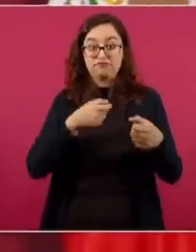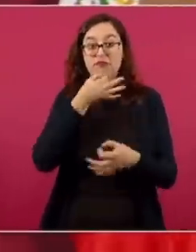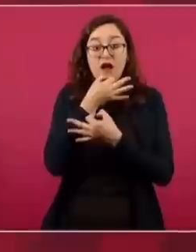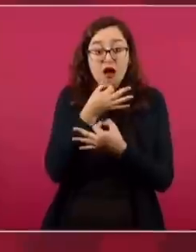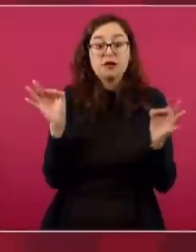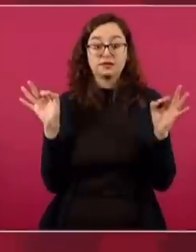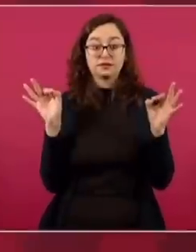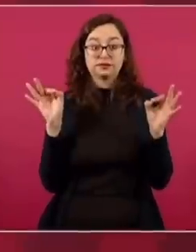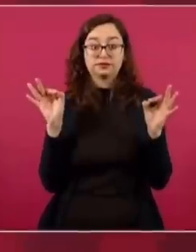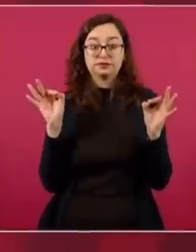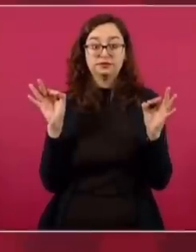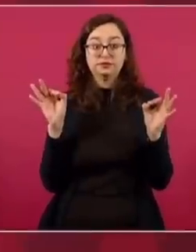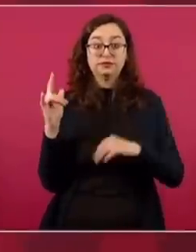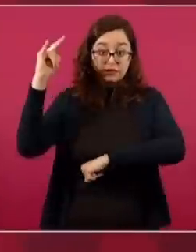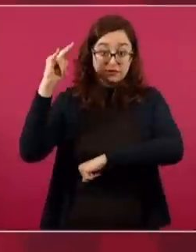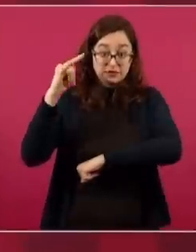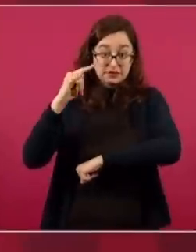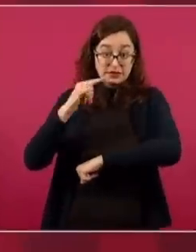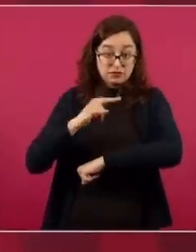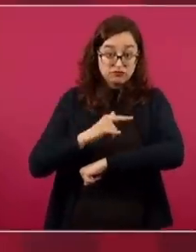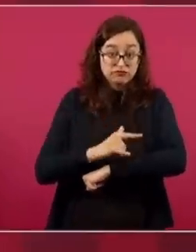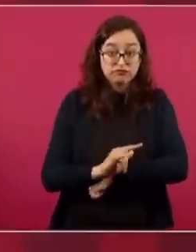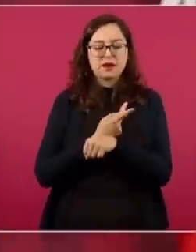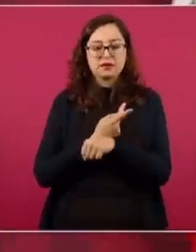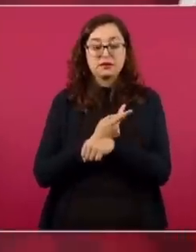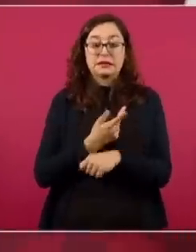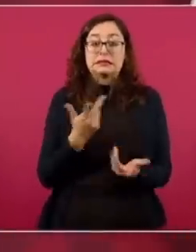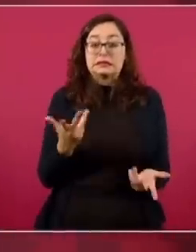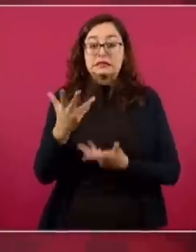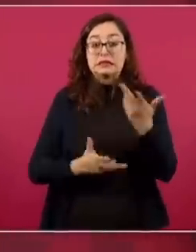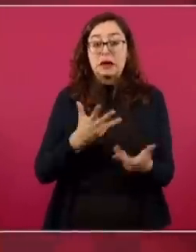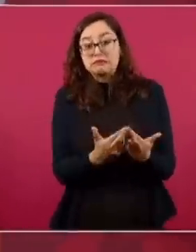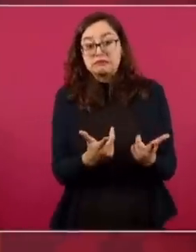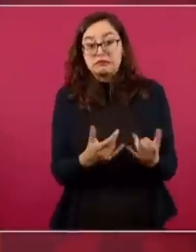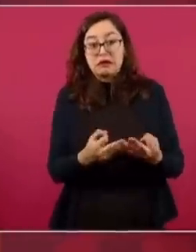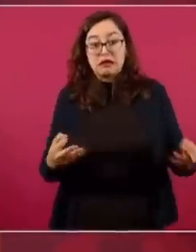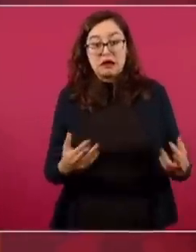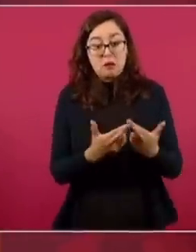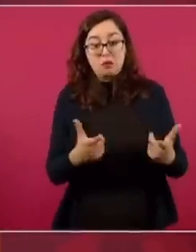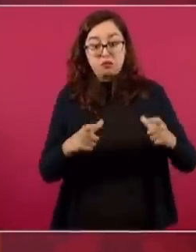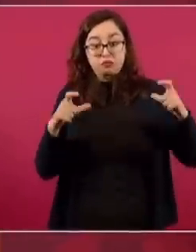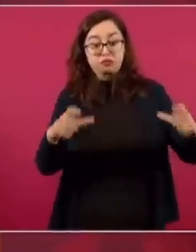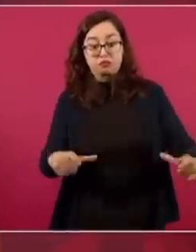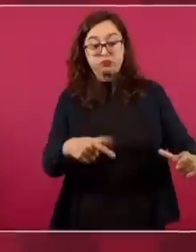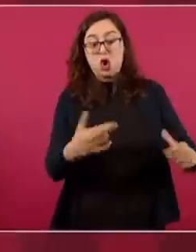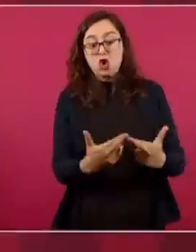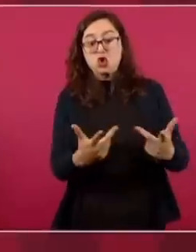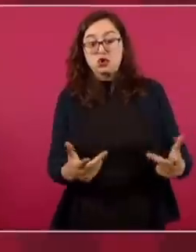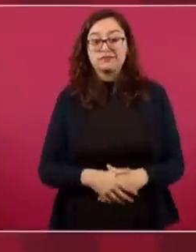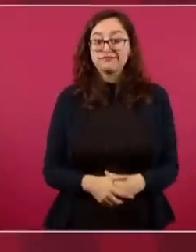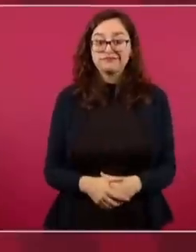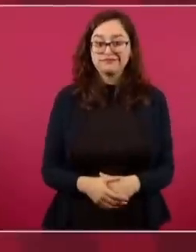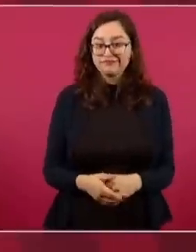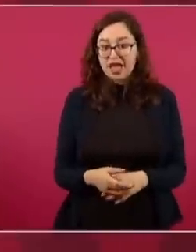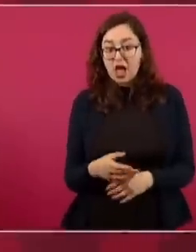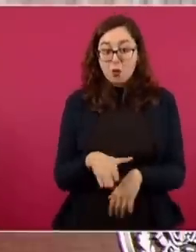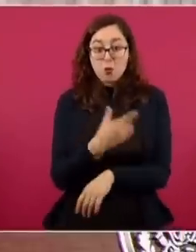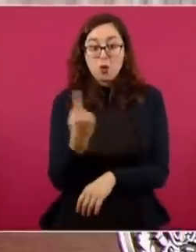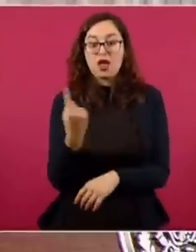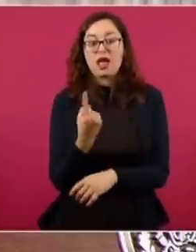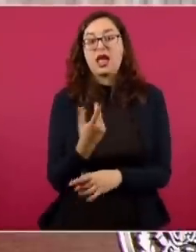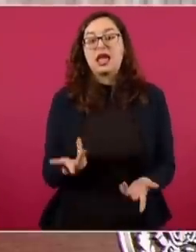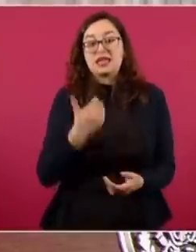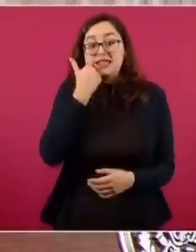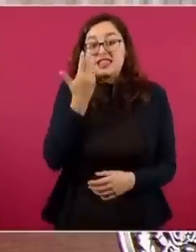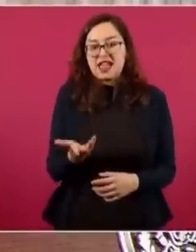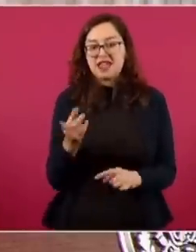que al bajar, al aterrizar, un piloto había comentado: disculpen por el bache, pero es que nos quieren sacar o quitar de